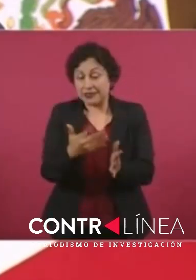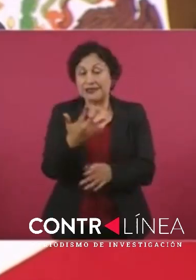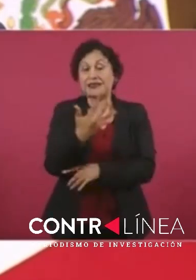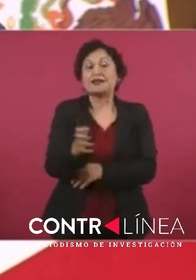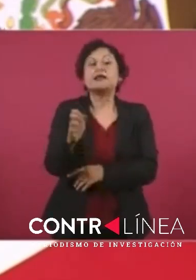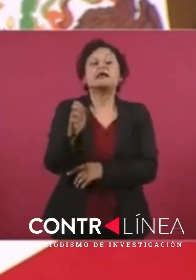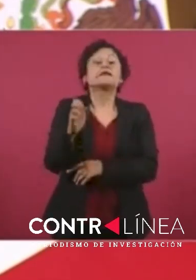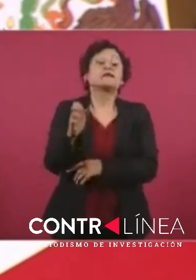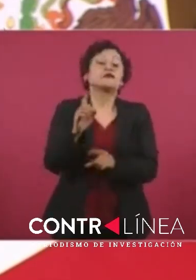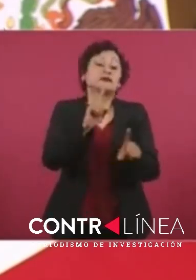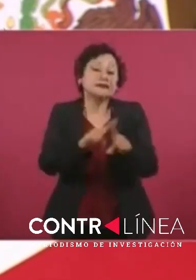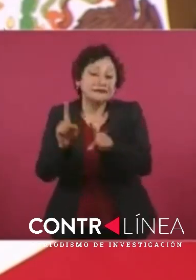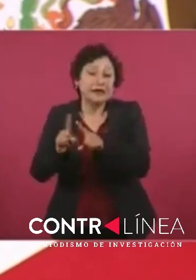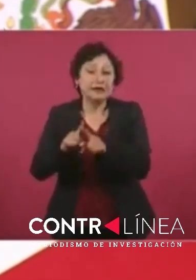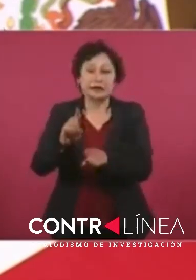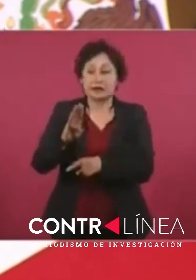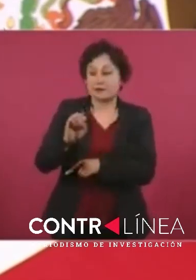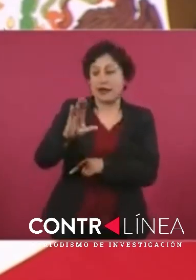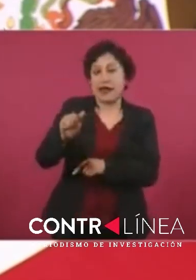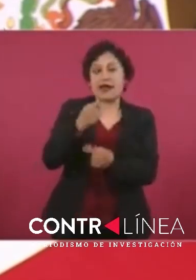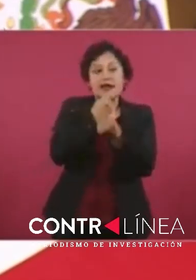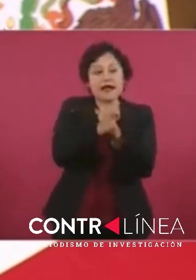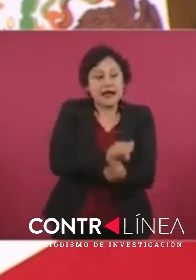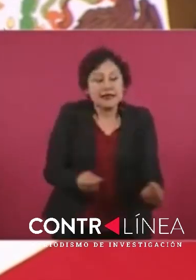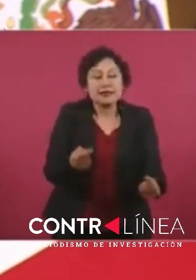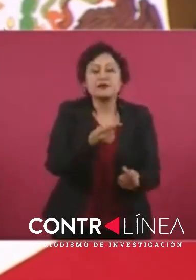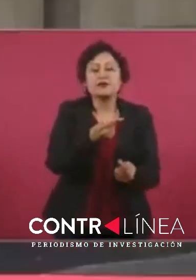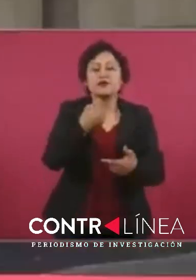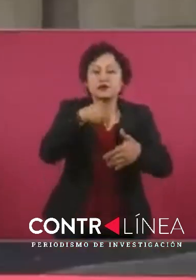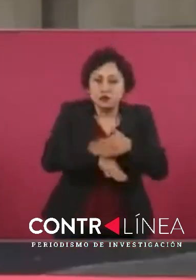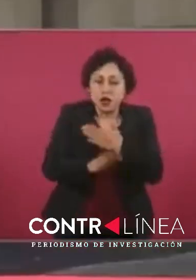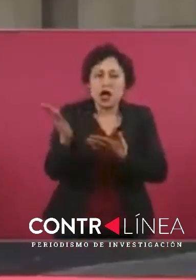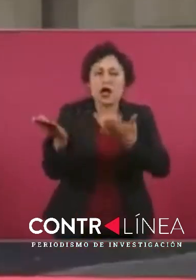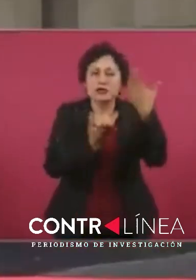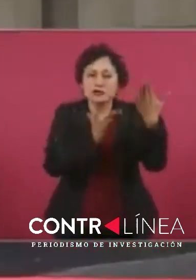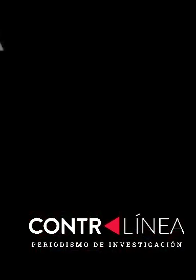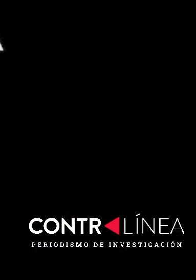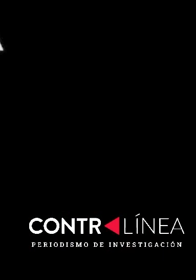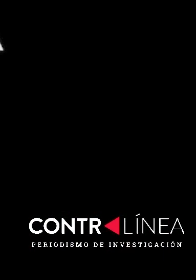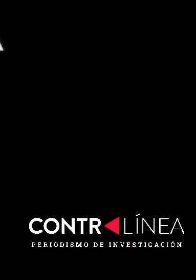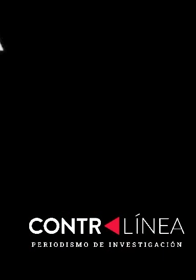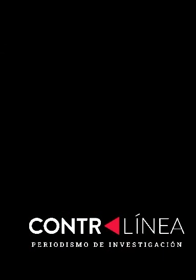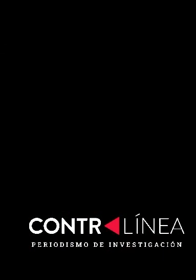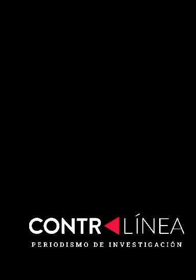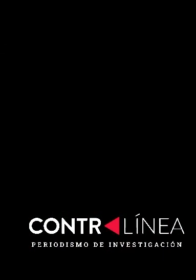10,878,500 becas para estudiantes de preescolar, primaria y secundaria.